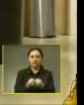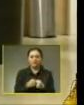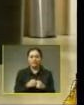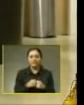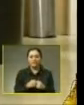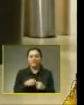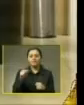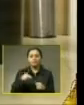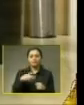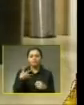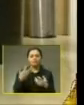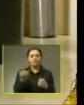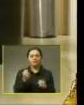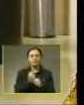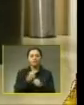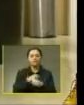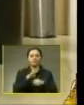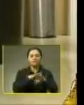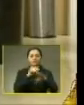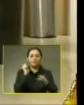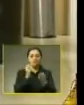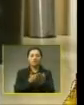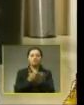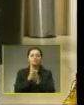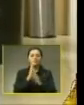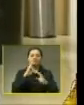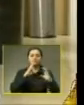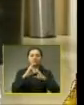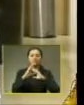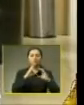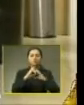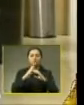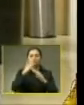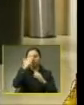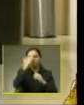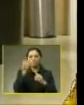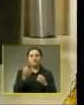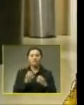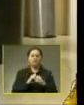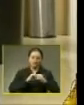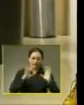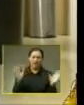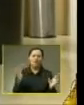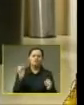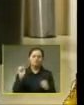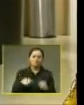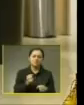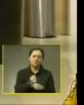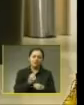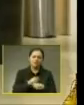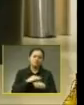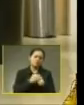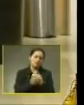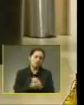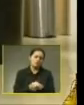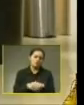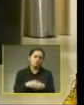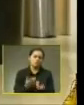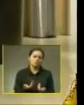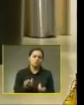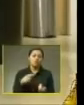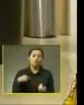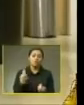quiero hacer un llamado especial a los medios de comunicación, porque claro que se cometen abusos. Nosotros que